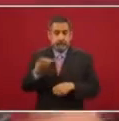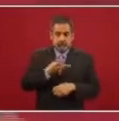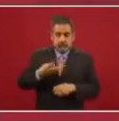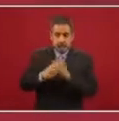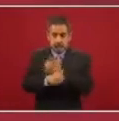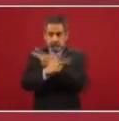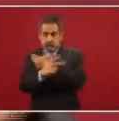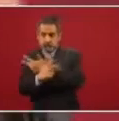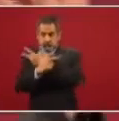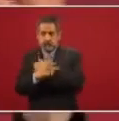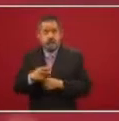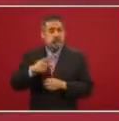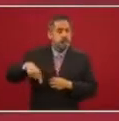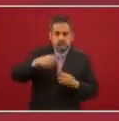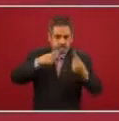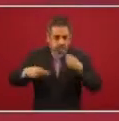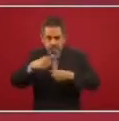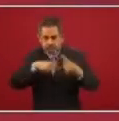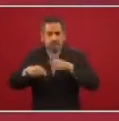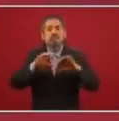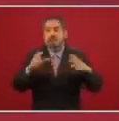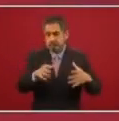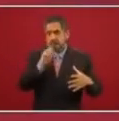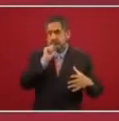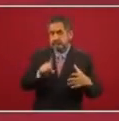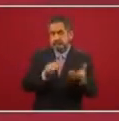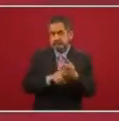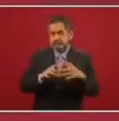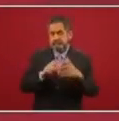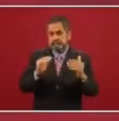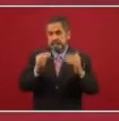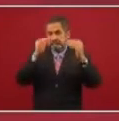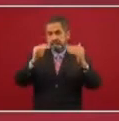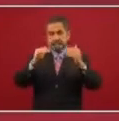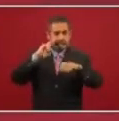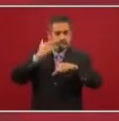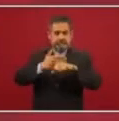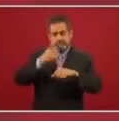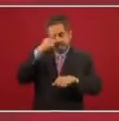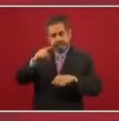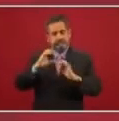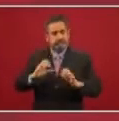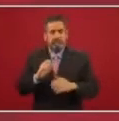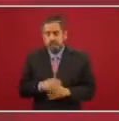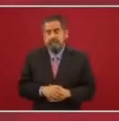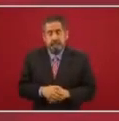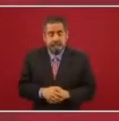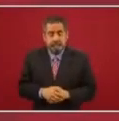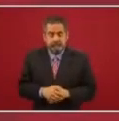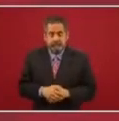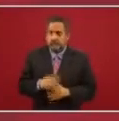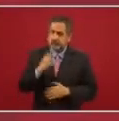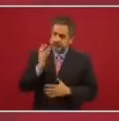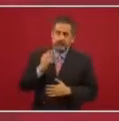que hemos trabajado en el nivel técnico ahora se está conversando también en el nivel más alto de la responsabilidad sanitaria entonces una